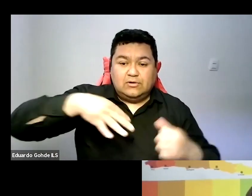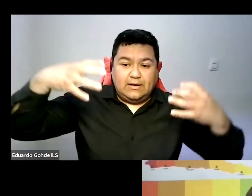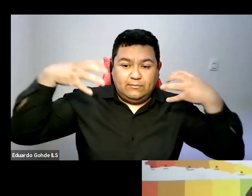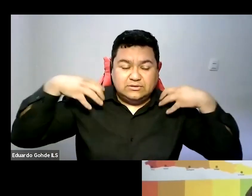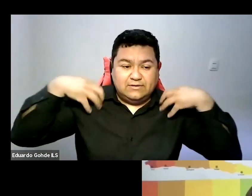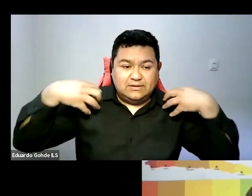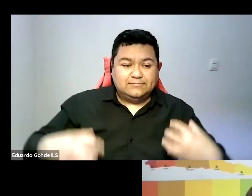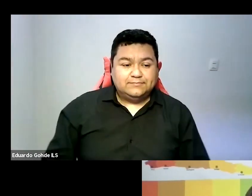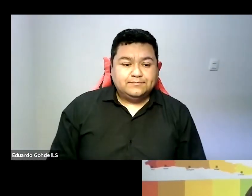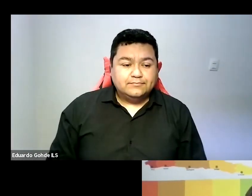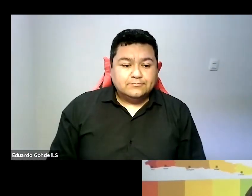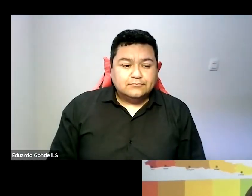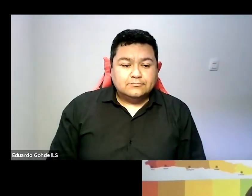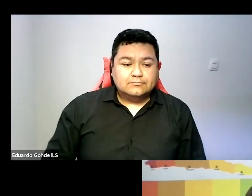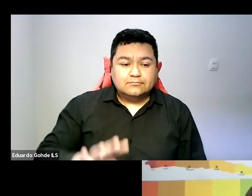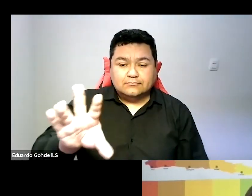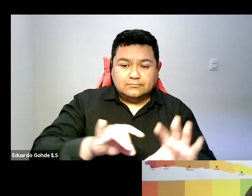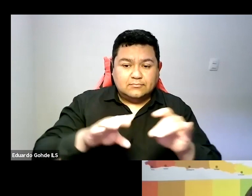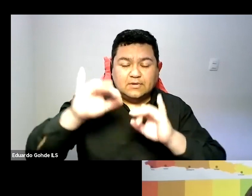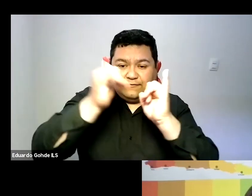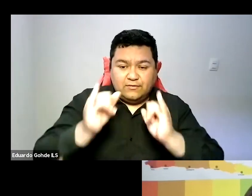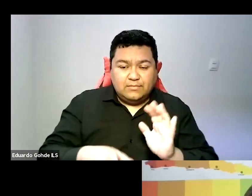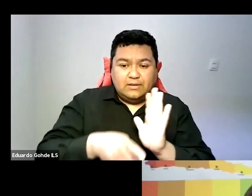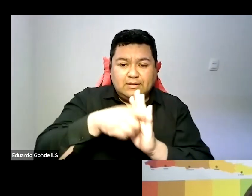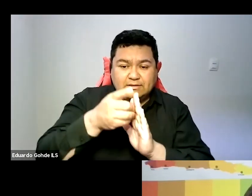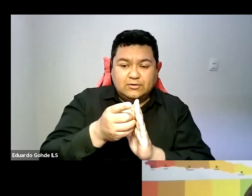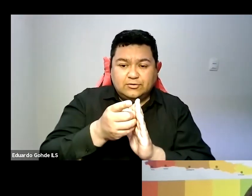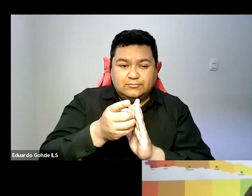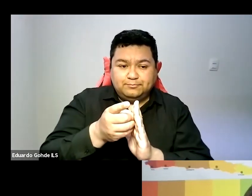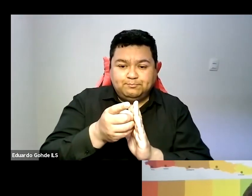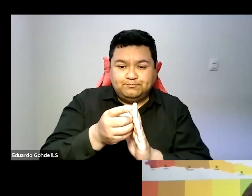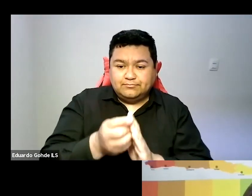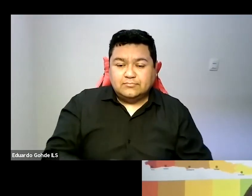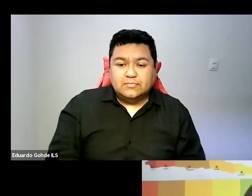responsabilidad es encontrar formas de desarrollo sustentable,